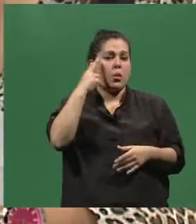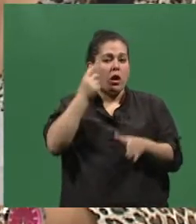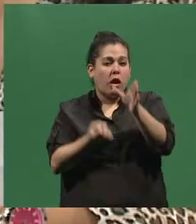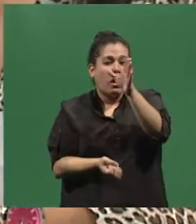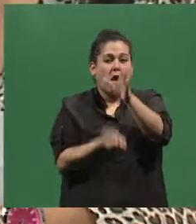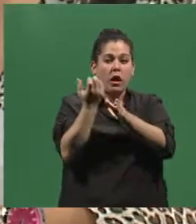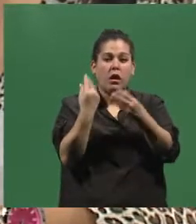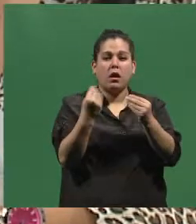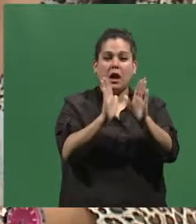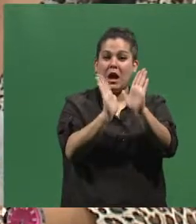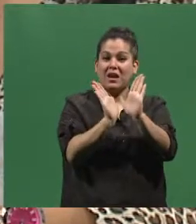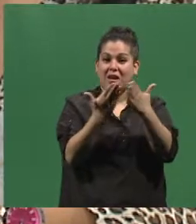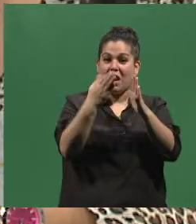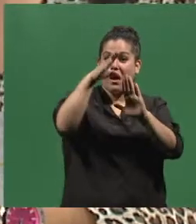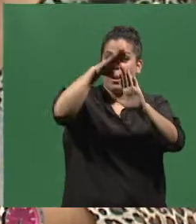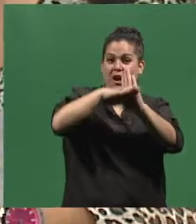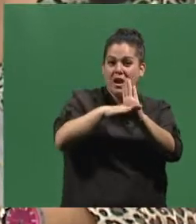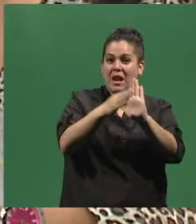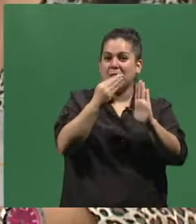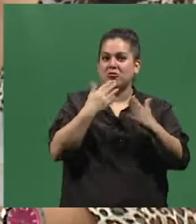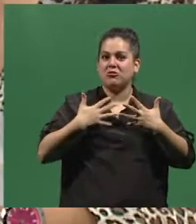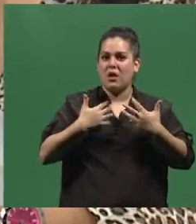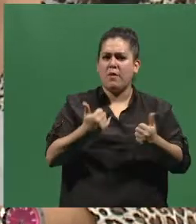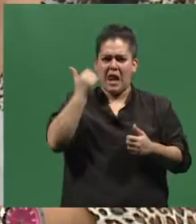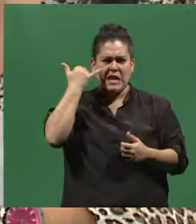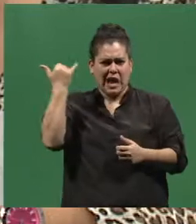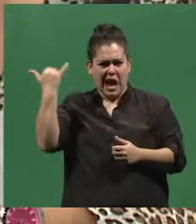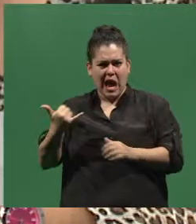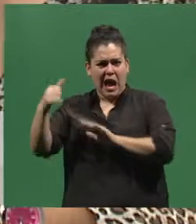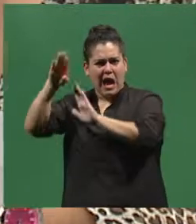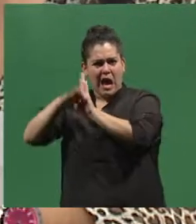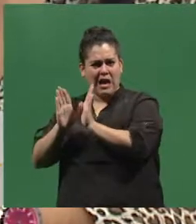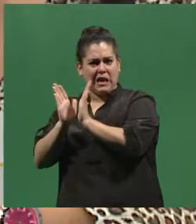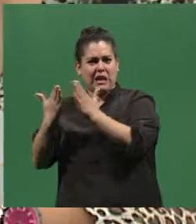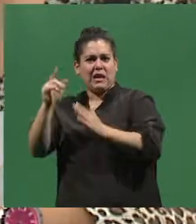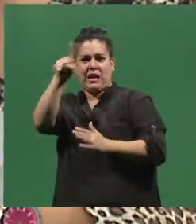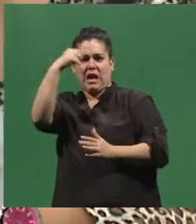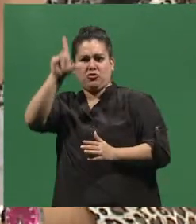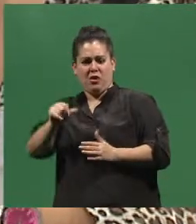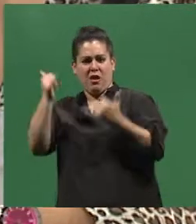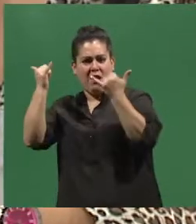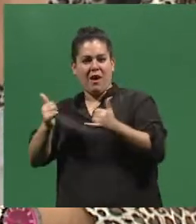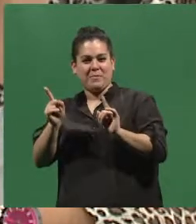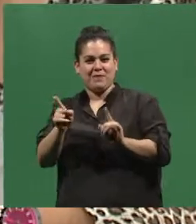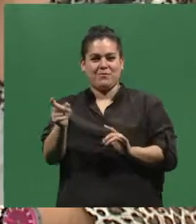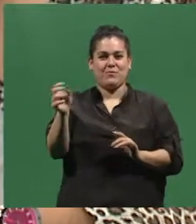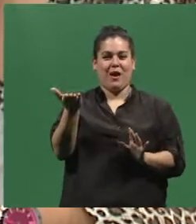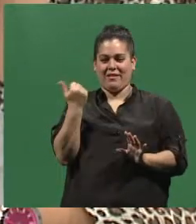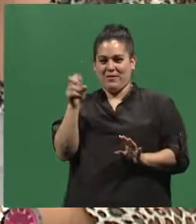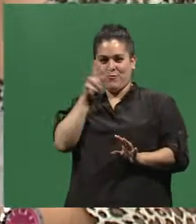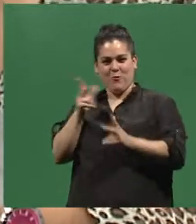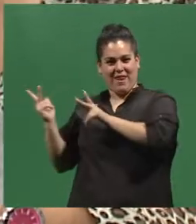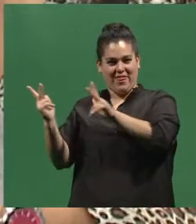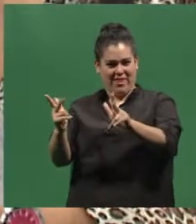diseñar una guía de alimentación saludable, que ya tenemos una guía a nivel nacional, como decía la especialista en